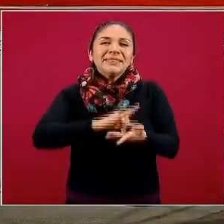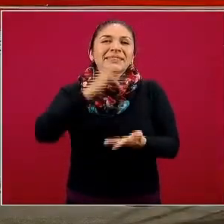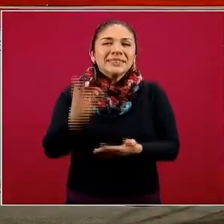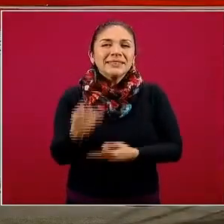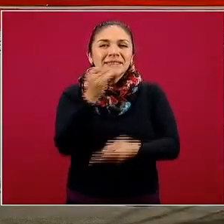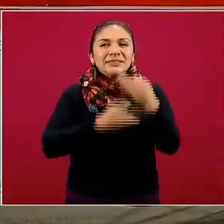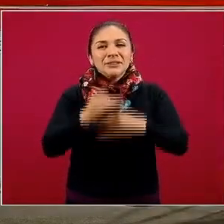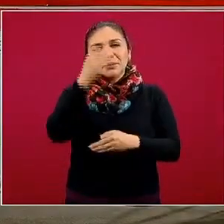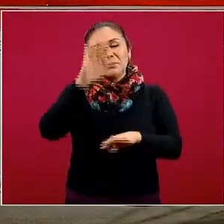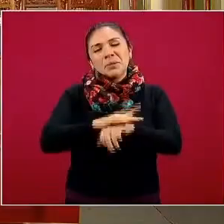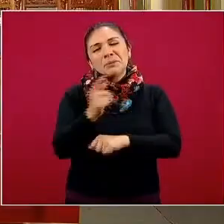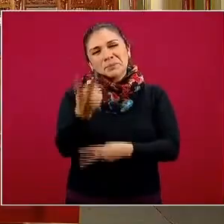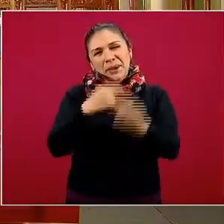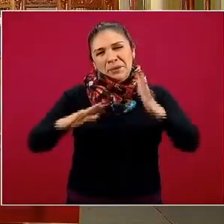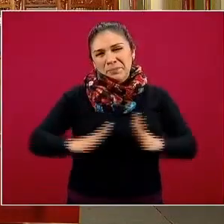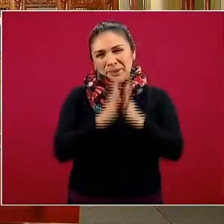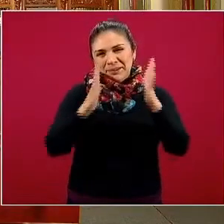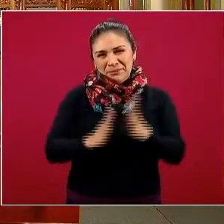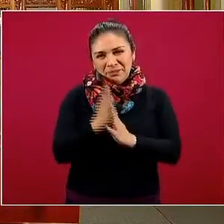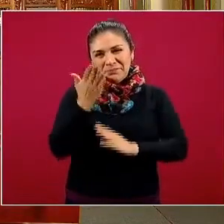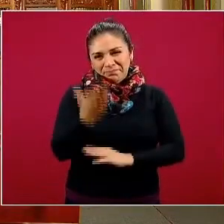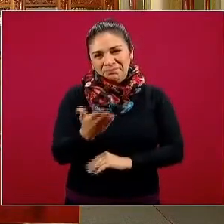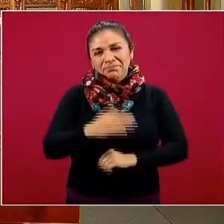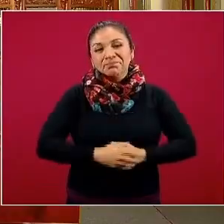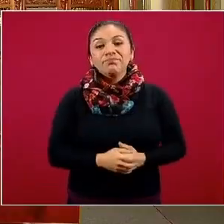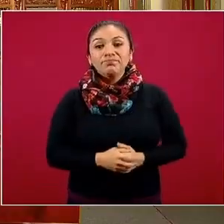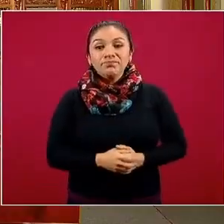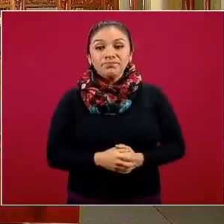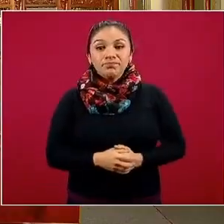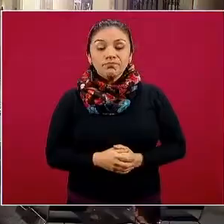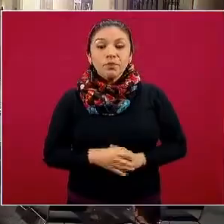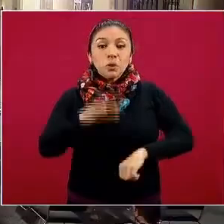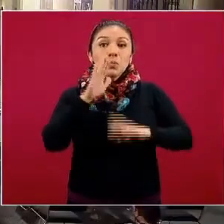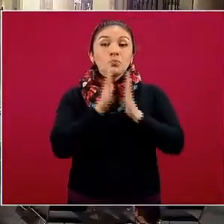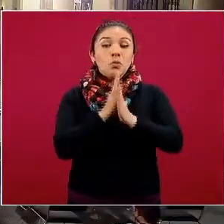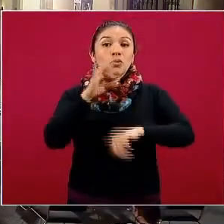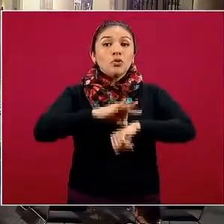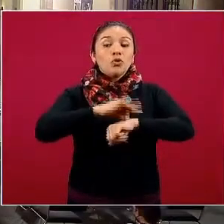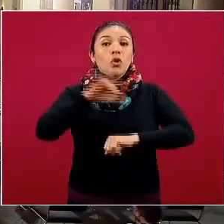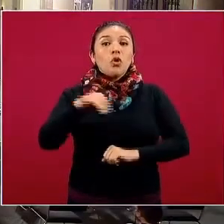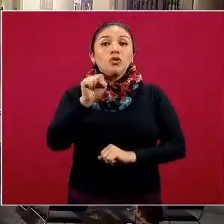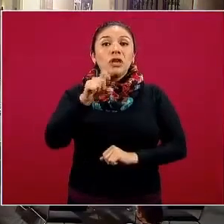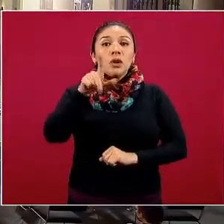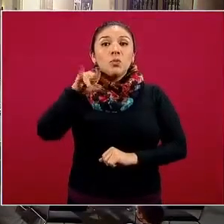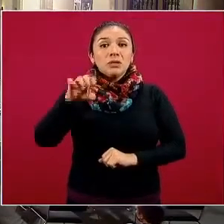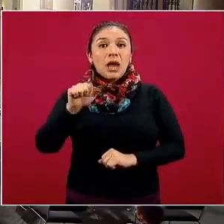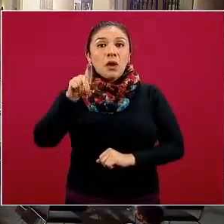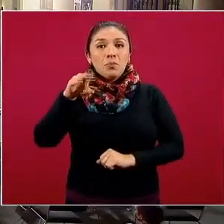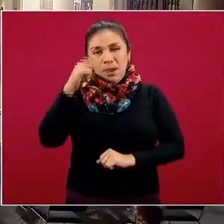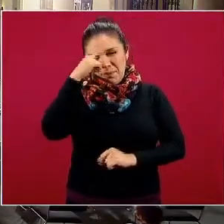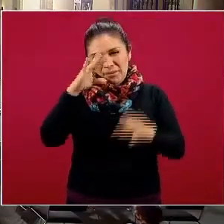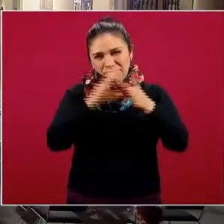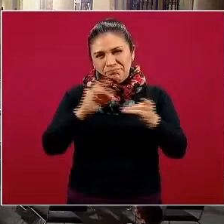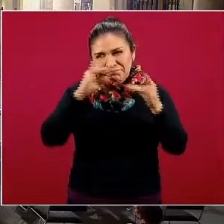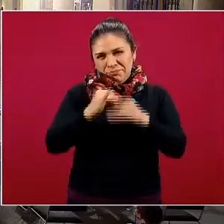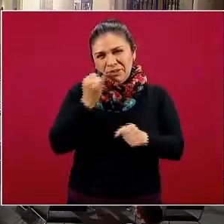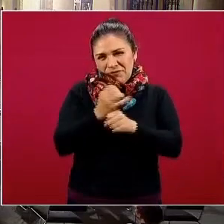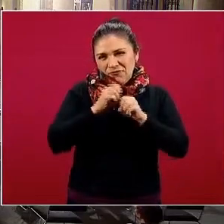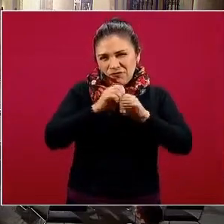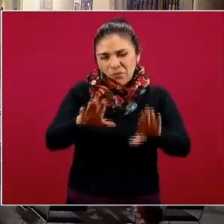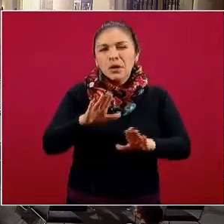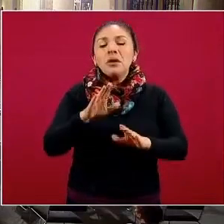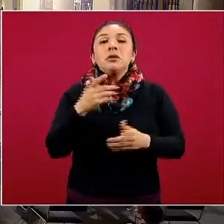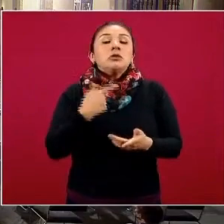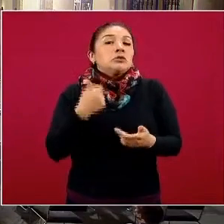agradezco su participación en este día. Le pido al doctor José Luis Salomía, si inicia con el informe técnico, vamos a